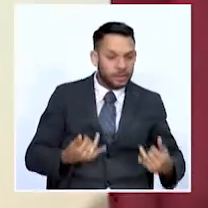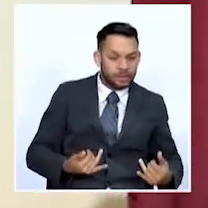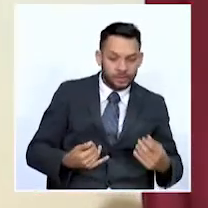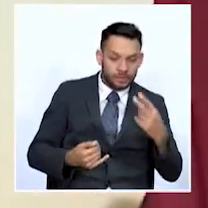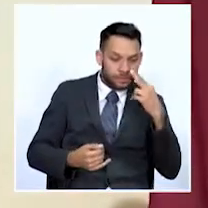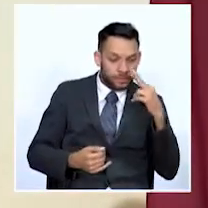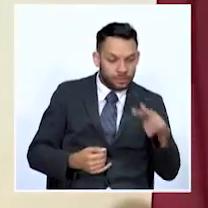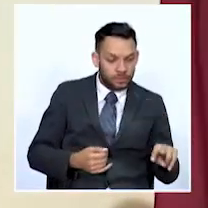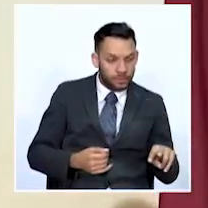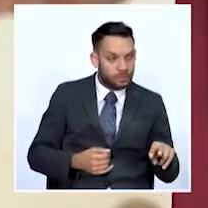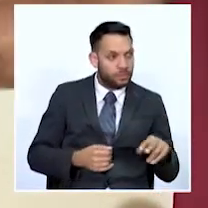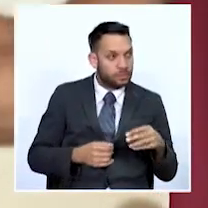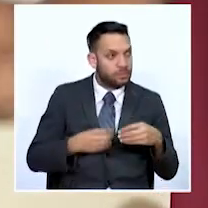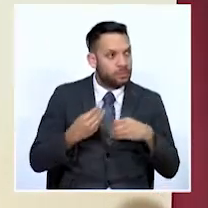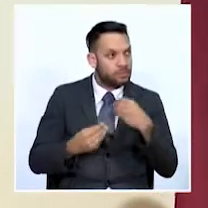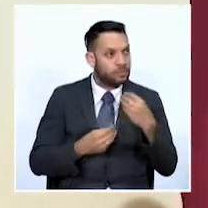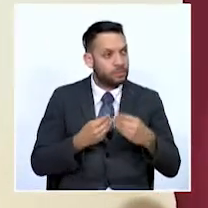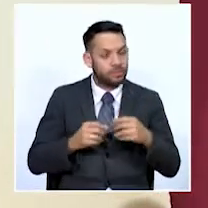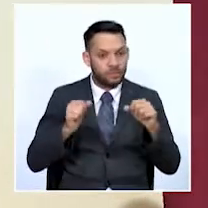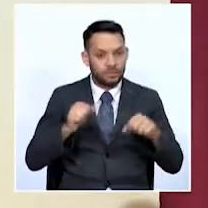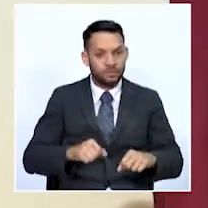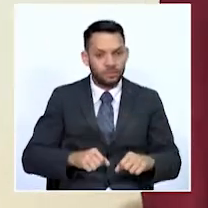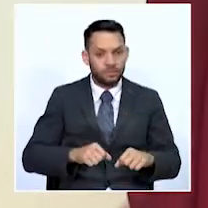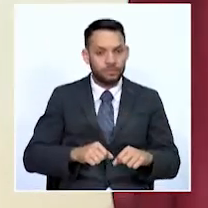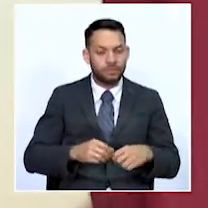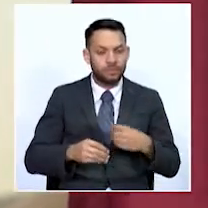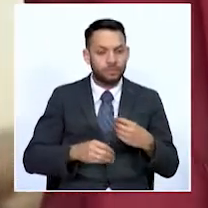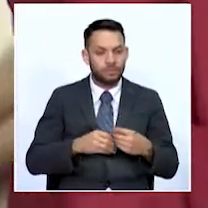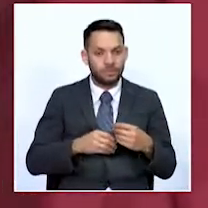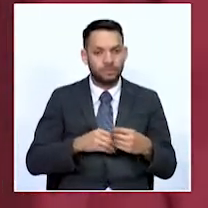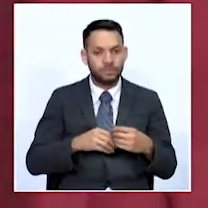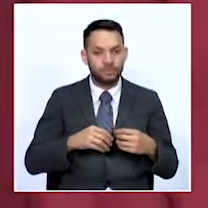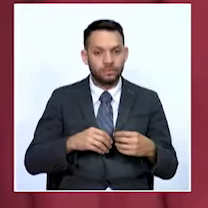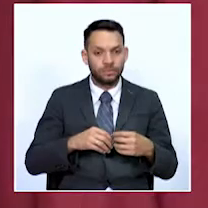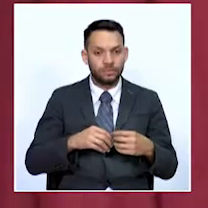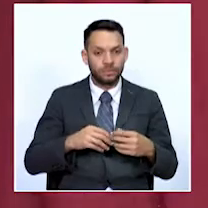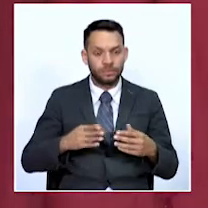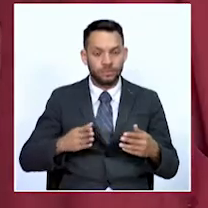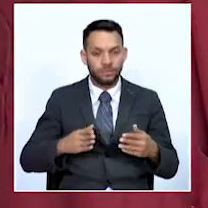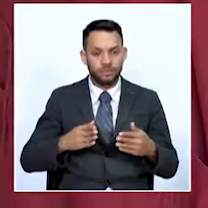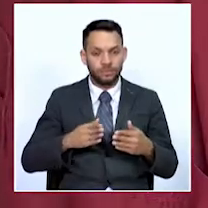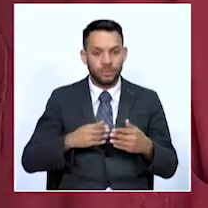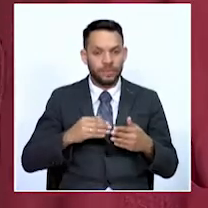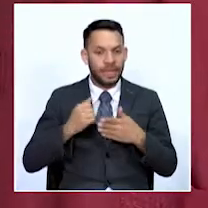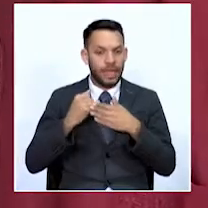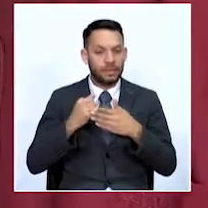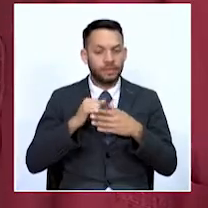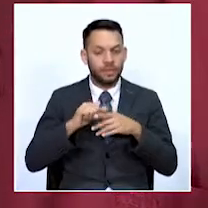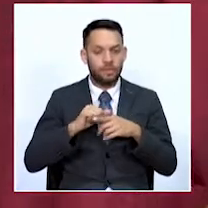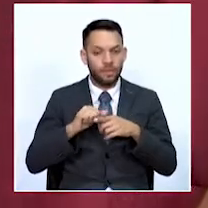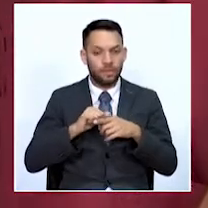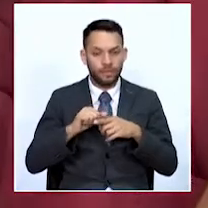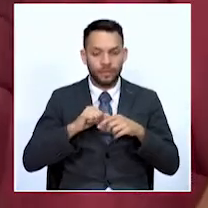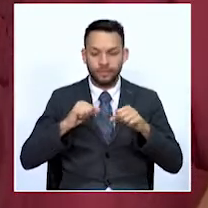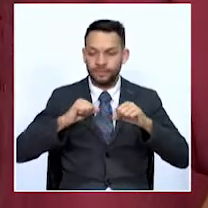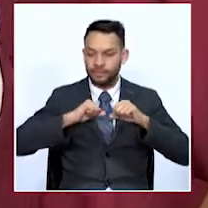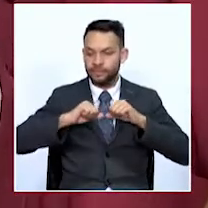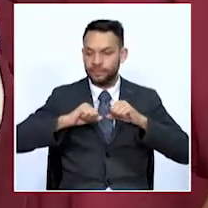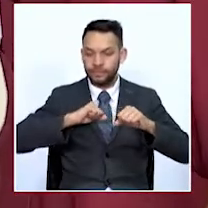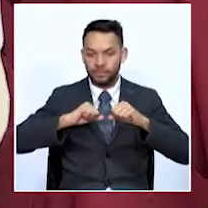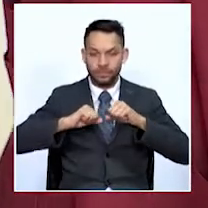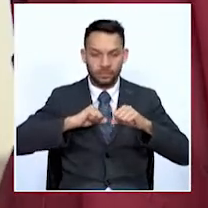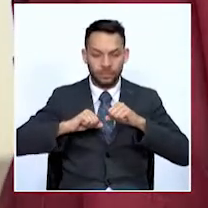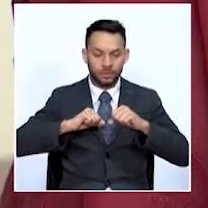totalmente la rodilla, en este caso la vemos que está bien. ¿Qué pasa? Si llegamos a doblar por este grado y